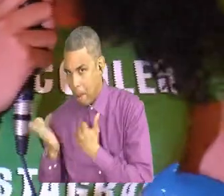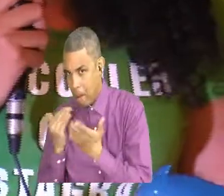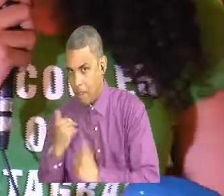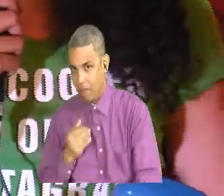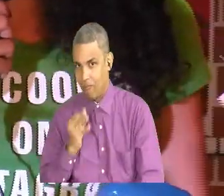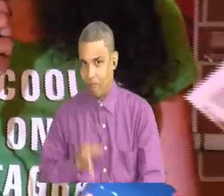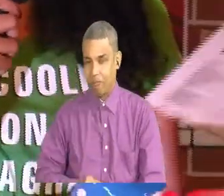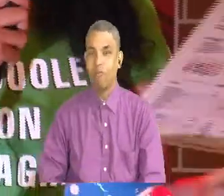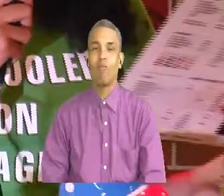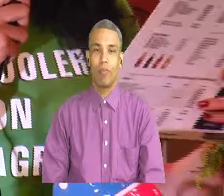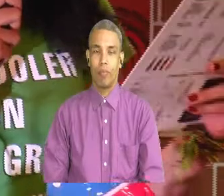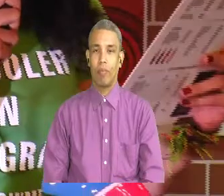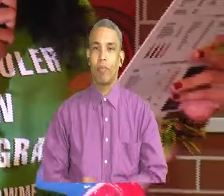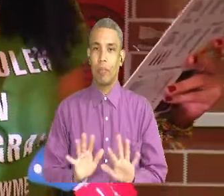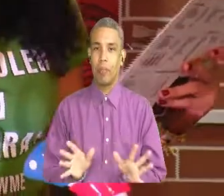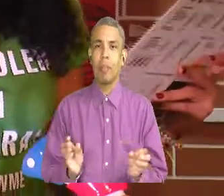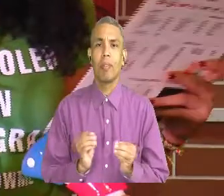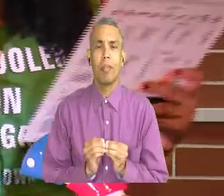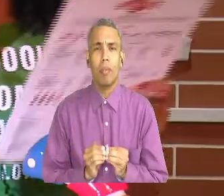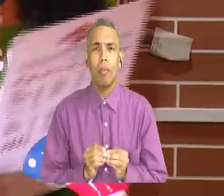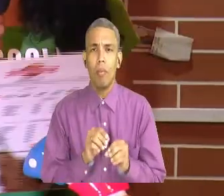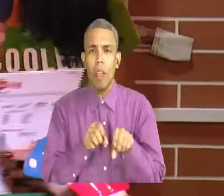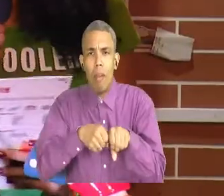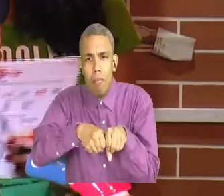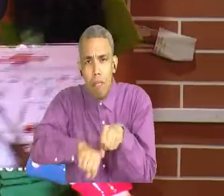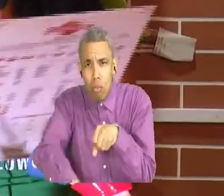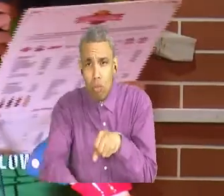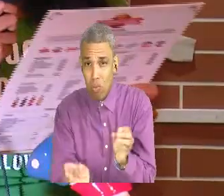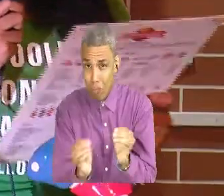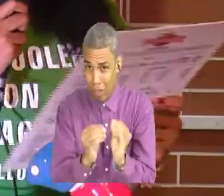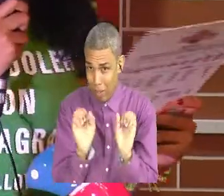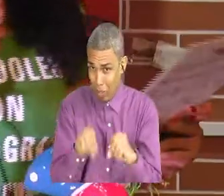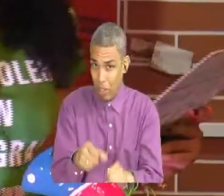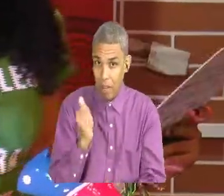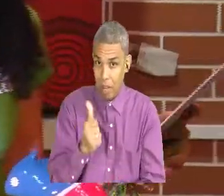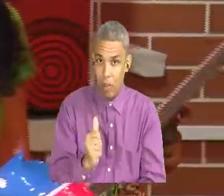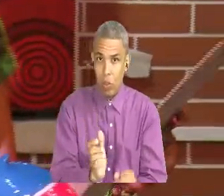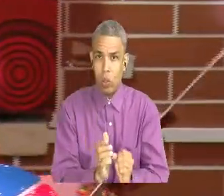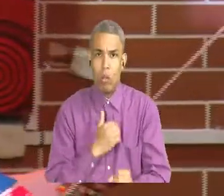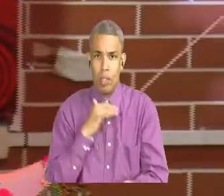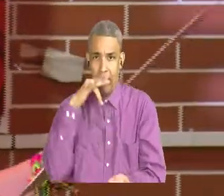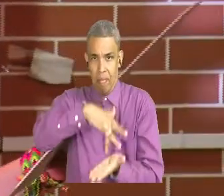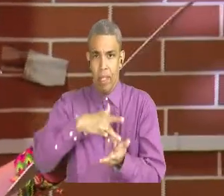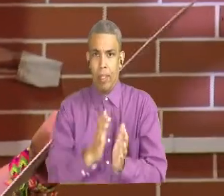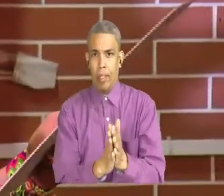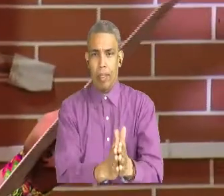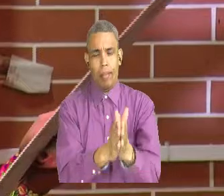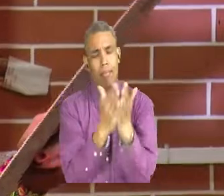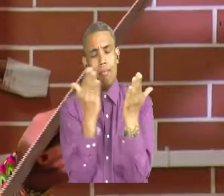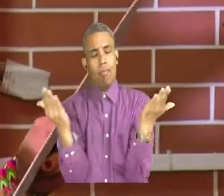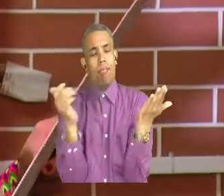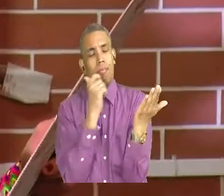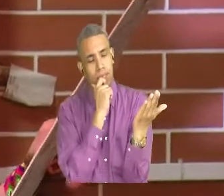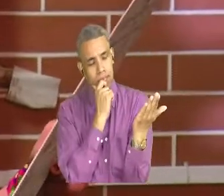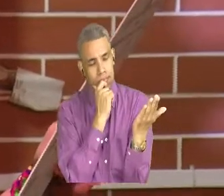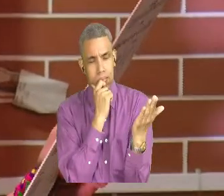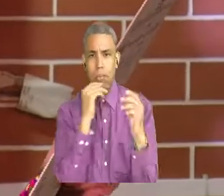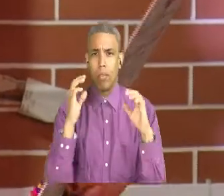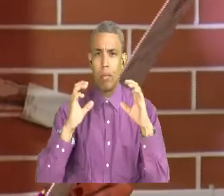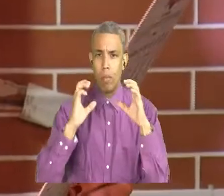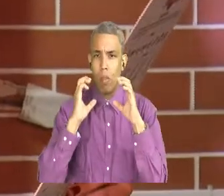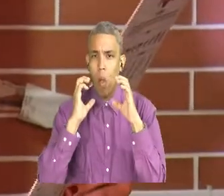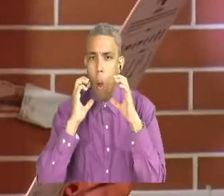ustedes que además de alitas, hay variedad de alimentos que ustedes pueden venir a degustar acá a la cervecería. Hay hamburguesas, entre